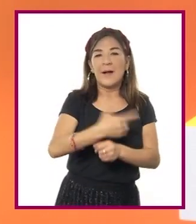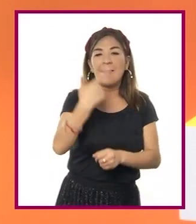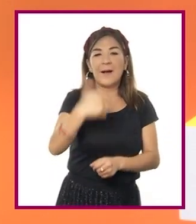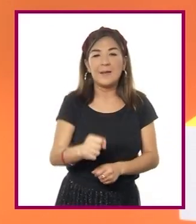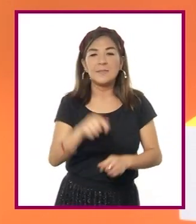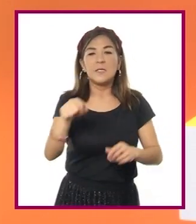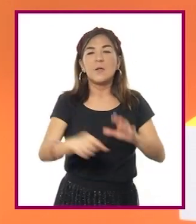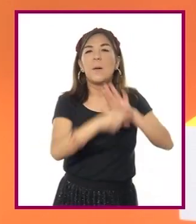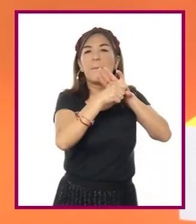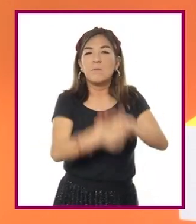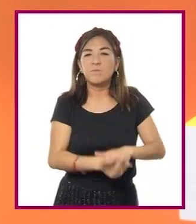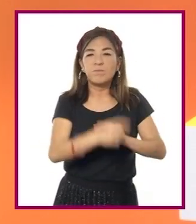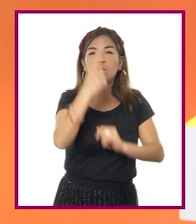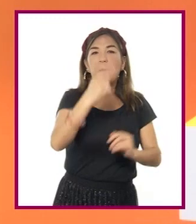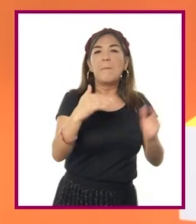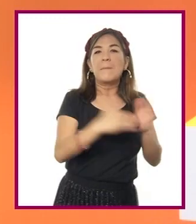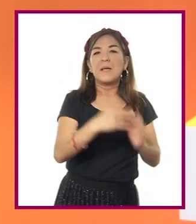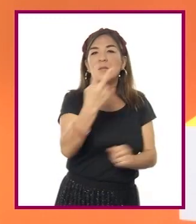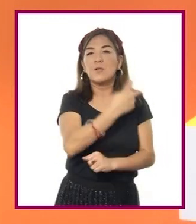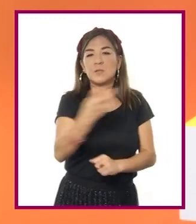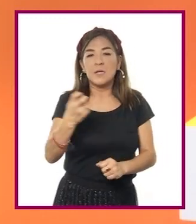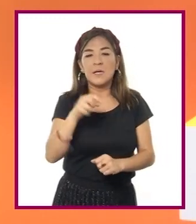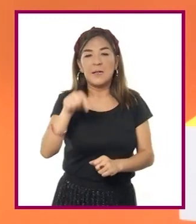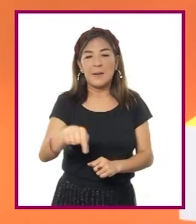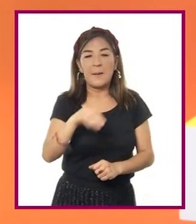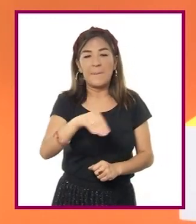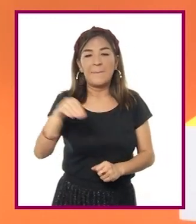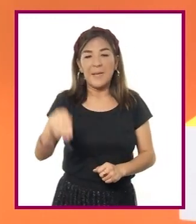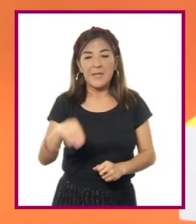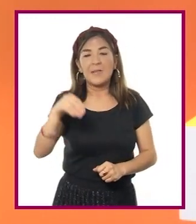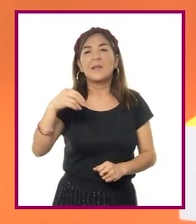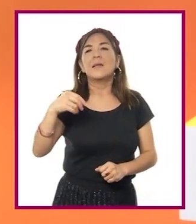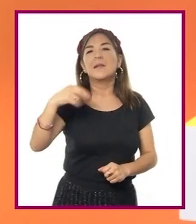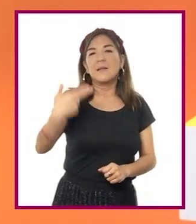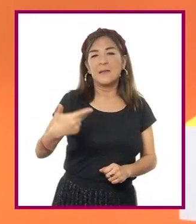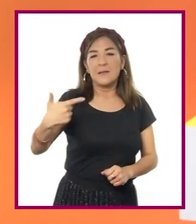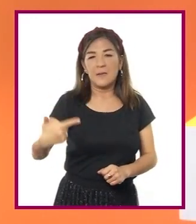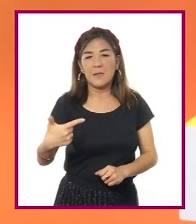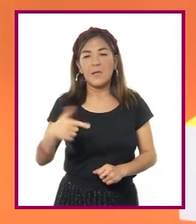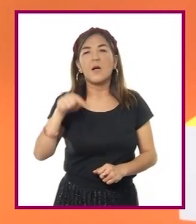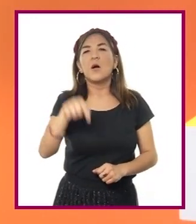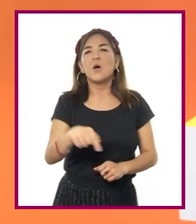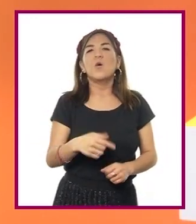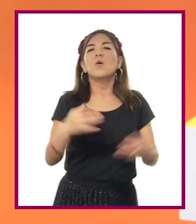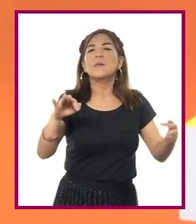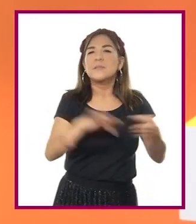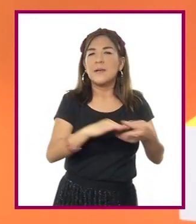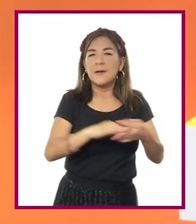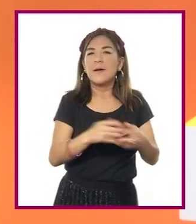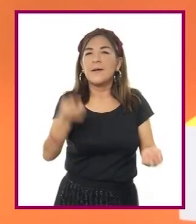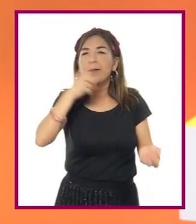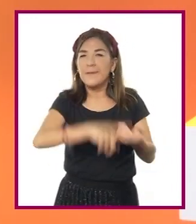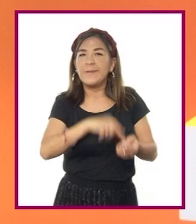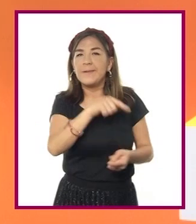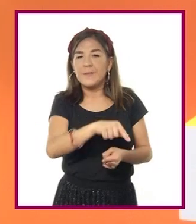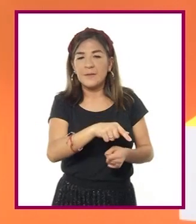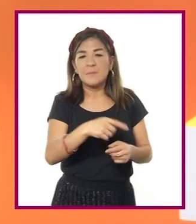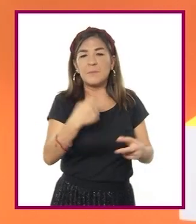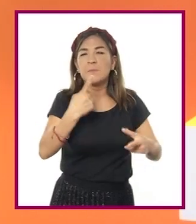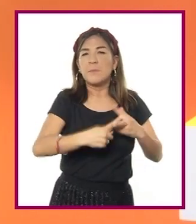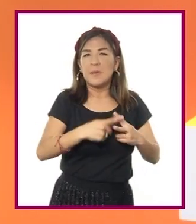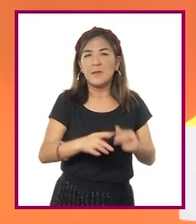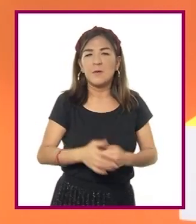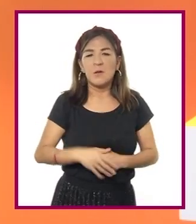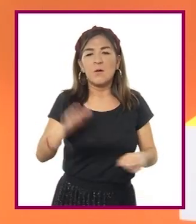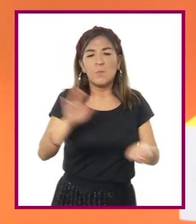una presión de 1200 milímetros de mercurio. ¿Qué tan cercana fue su estimación?